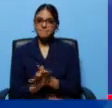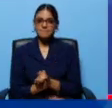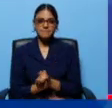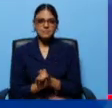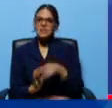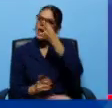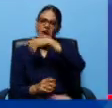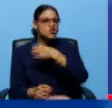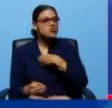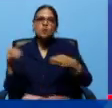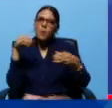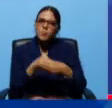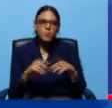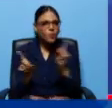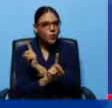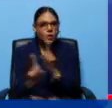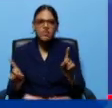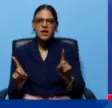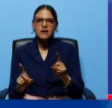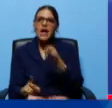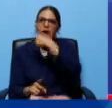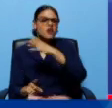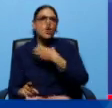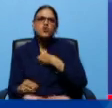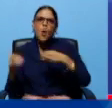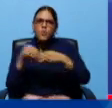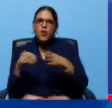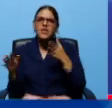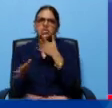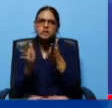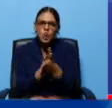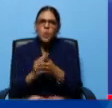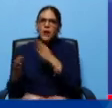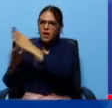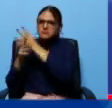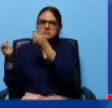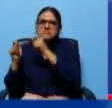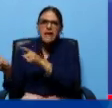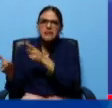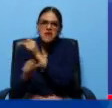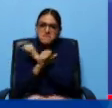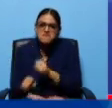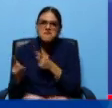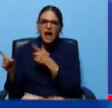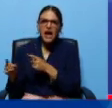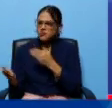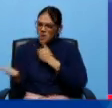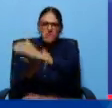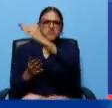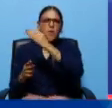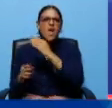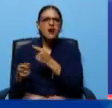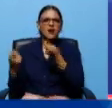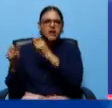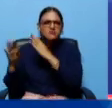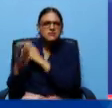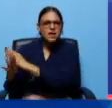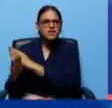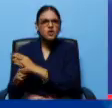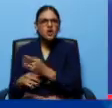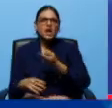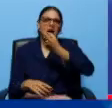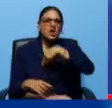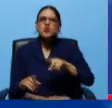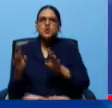No van a poder. No pudieron con las sanciones criminales. Fuera las sanciones. Las vamos,